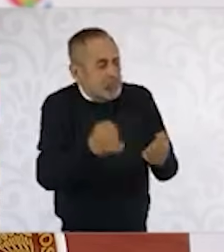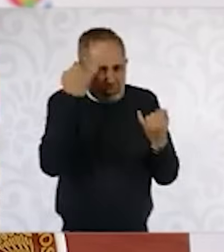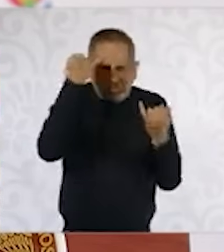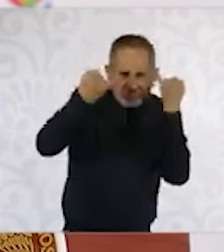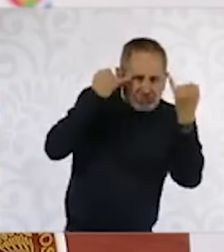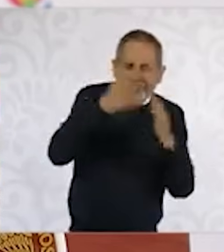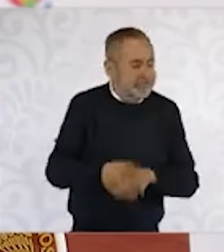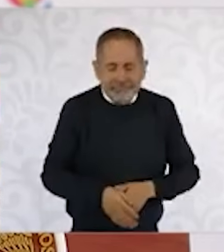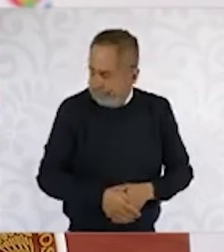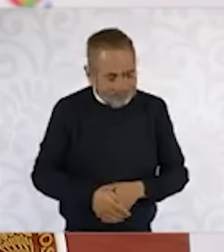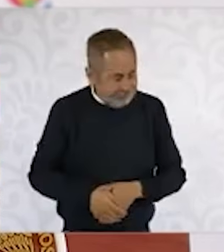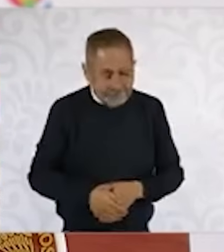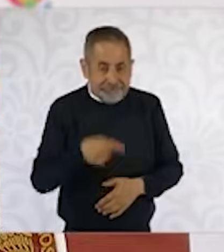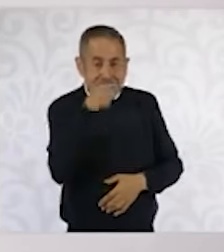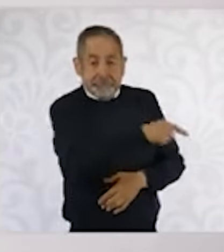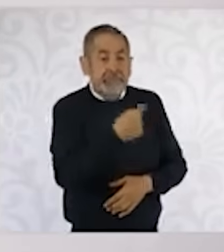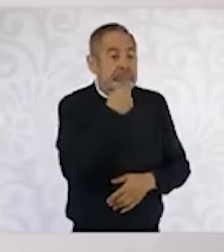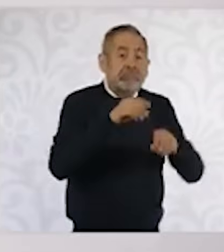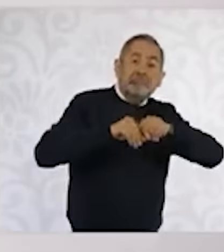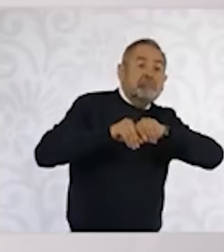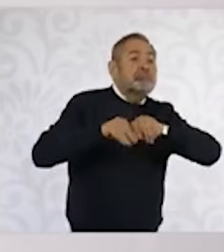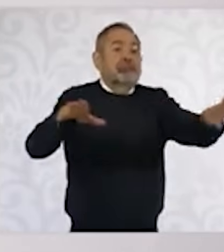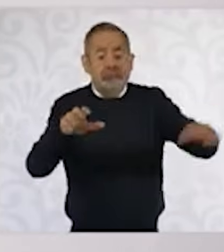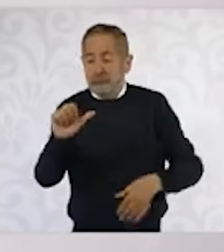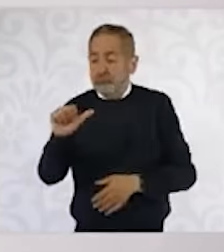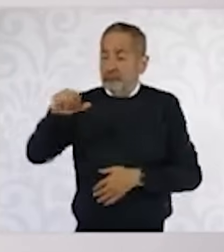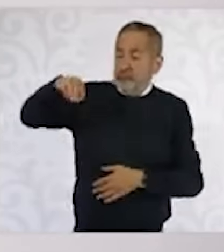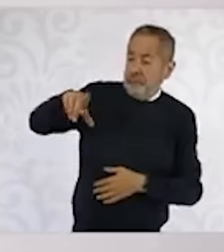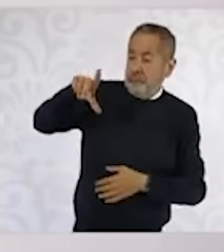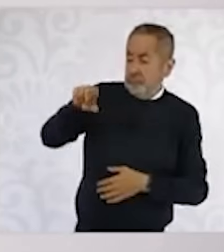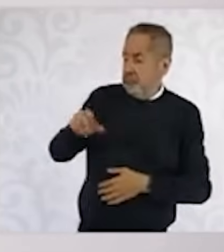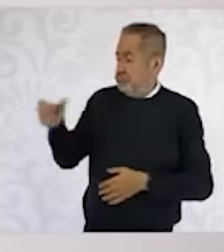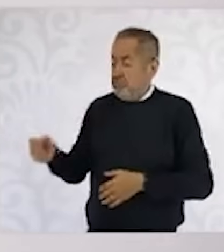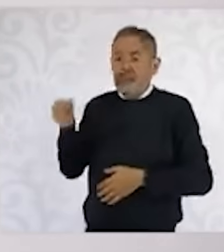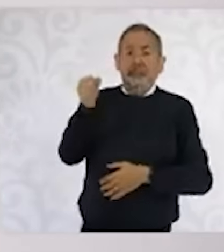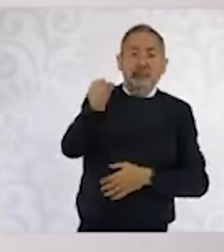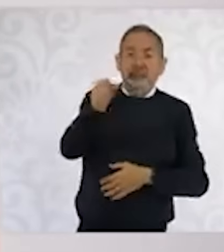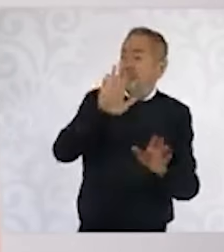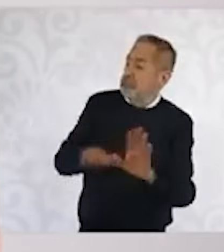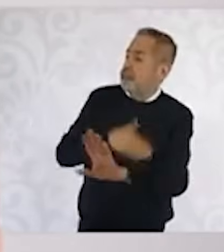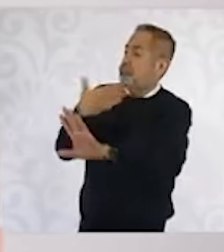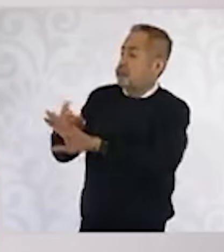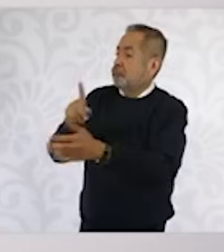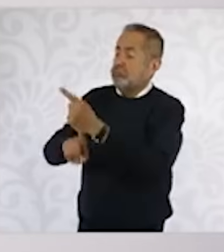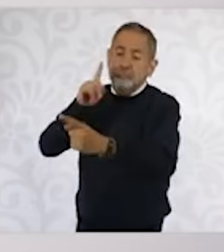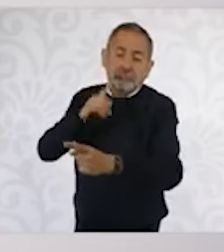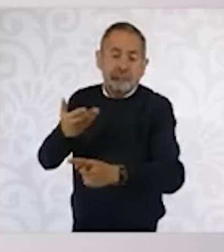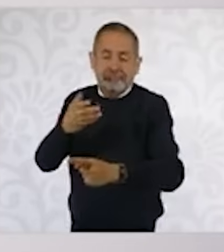Entonces es, AMLO puso a en contra de la presidenta además.